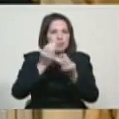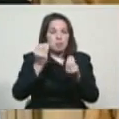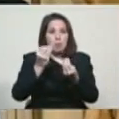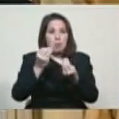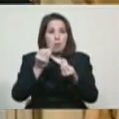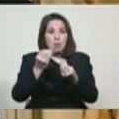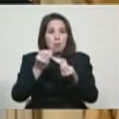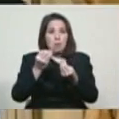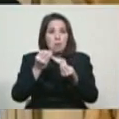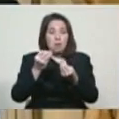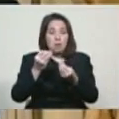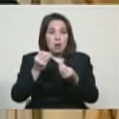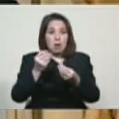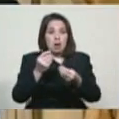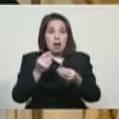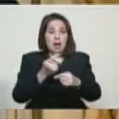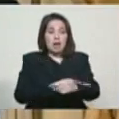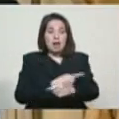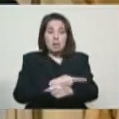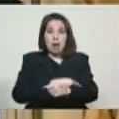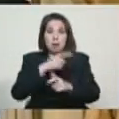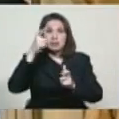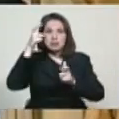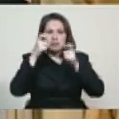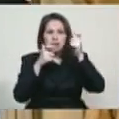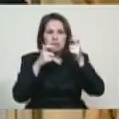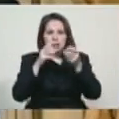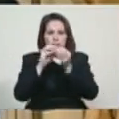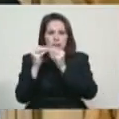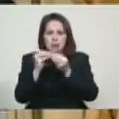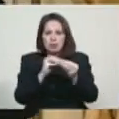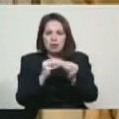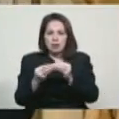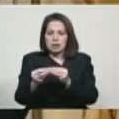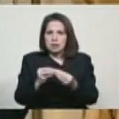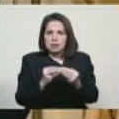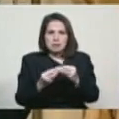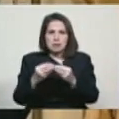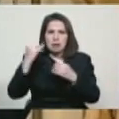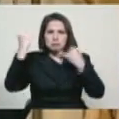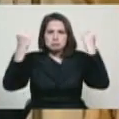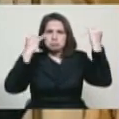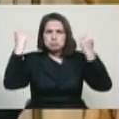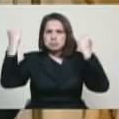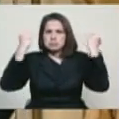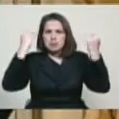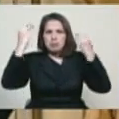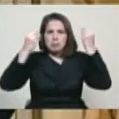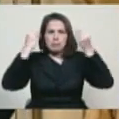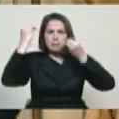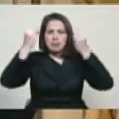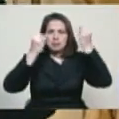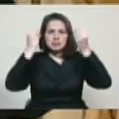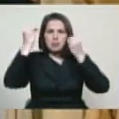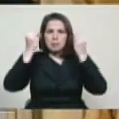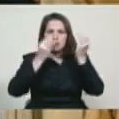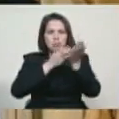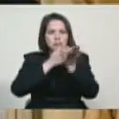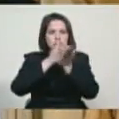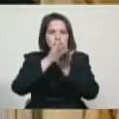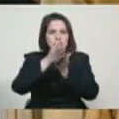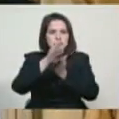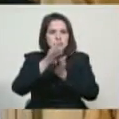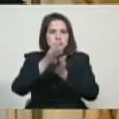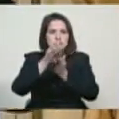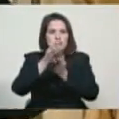cambiaba las estructuras, que cambiaba y cuestionaba los paradigmas establecidos y construía nuevos paradigmas desde la